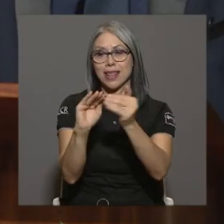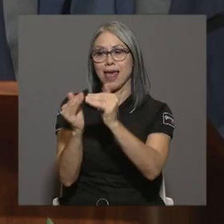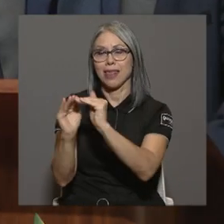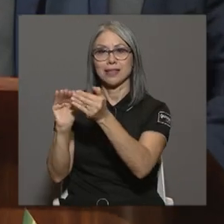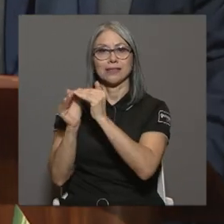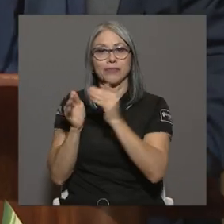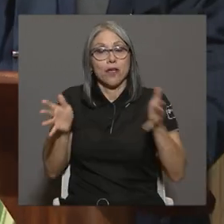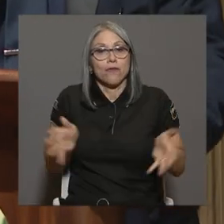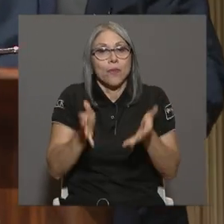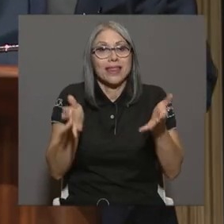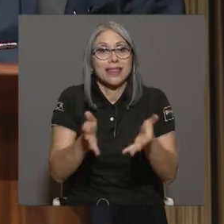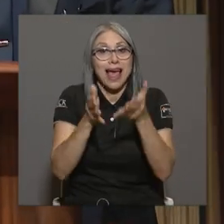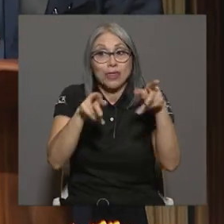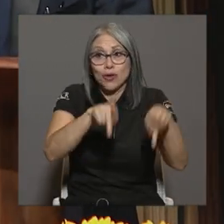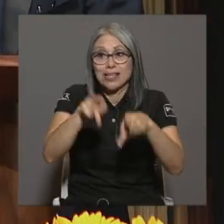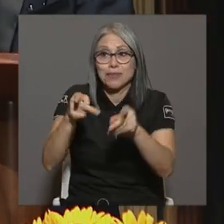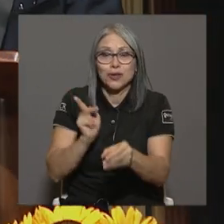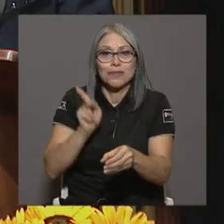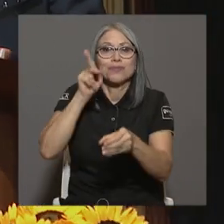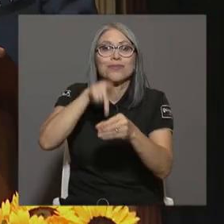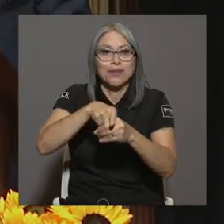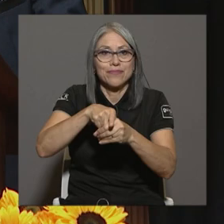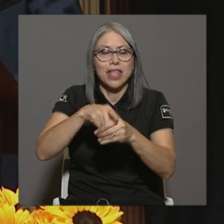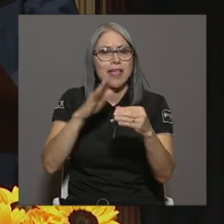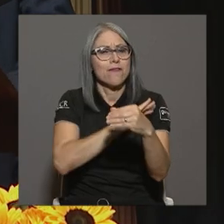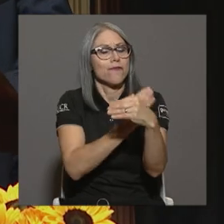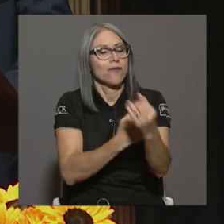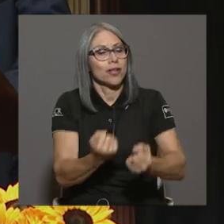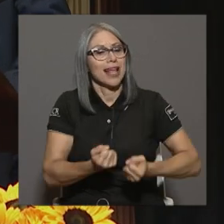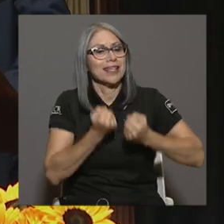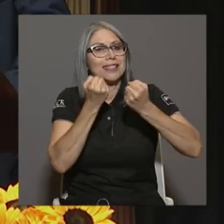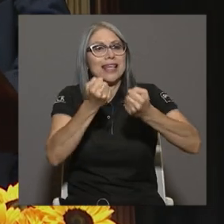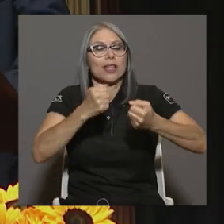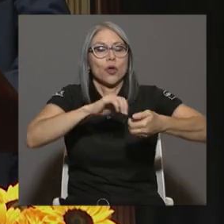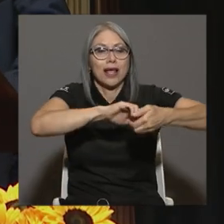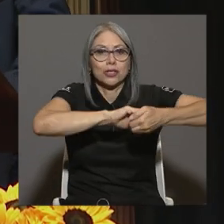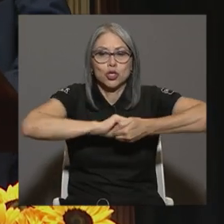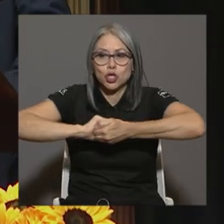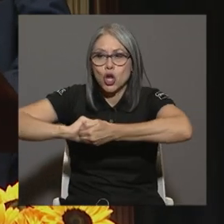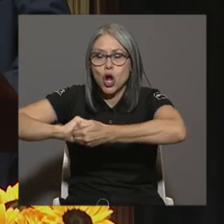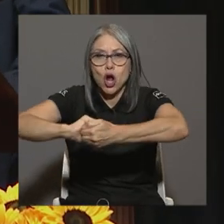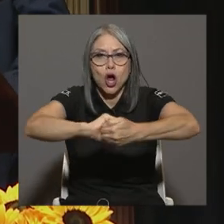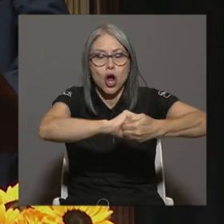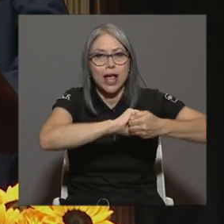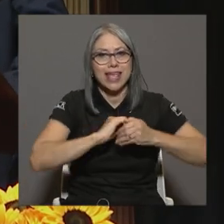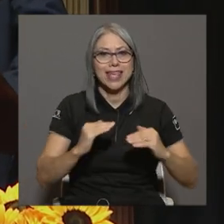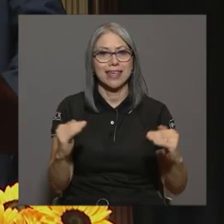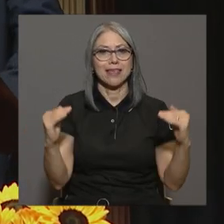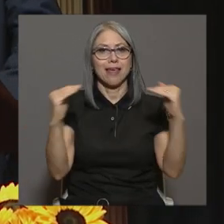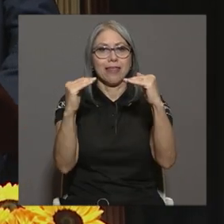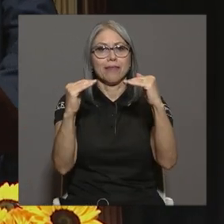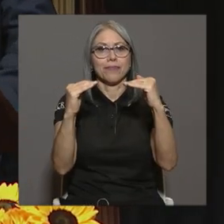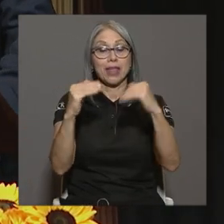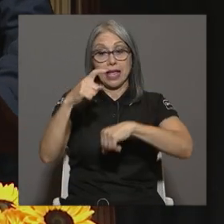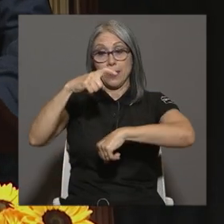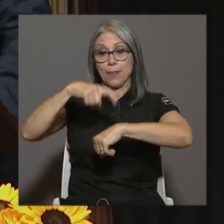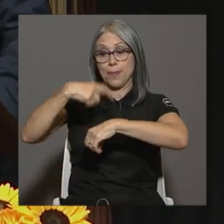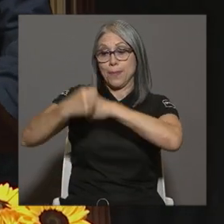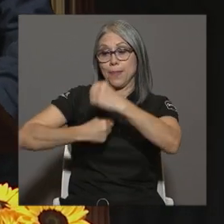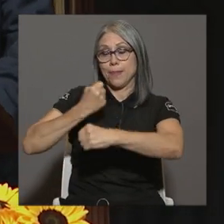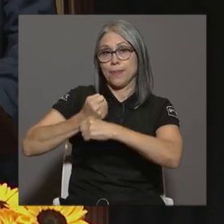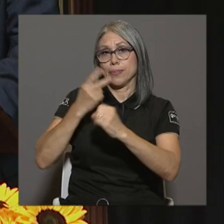participación ciudadana y fortaleciendo los lazos de solidaridad y equidad. A lo largo del